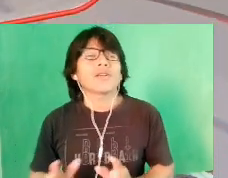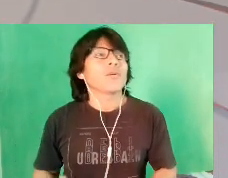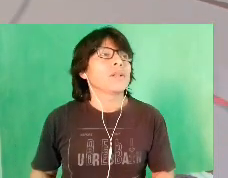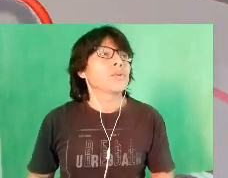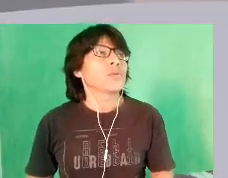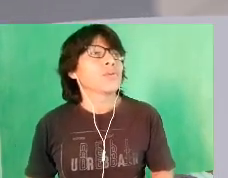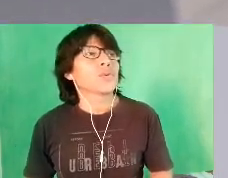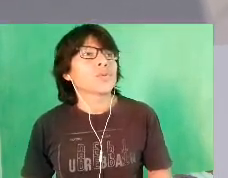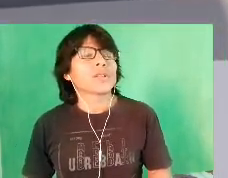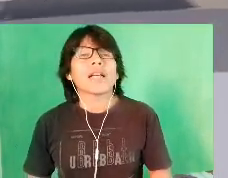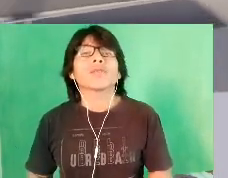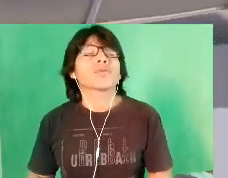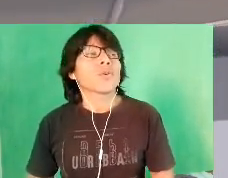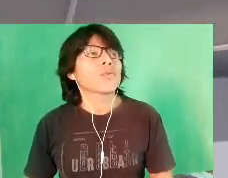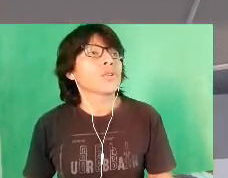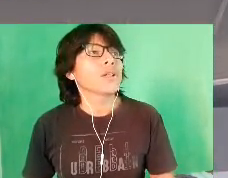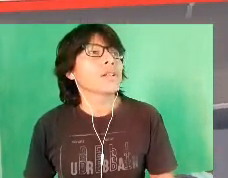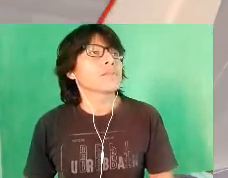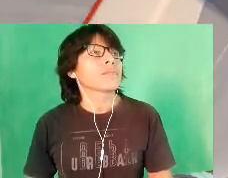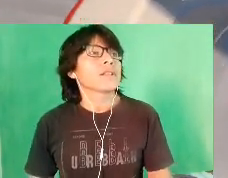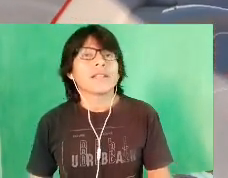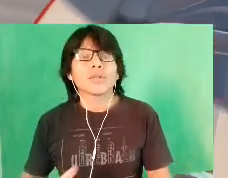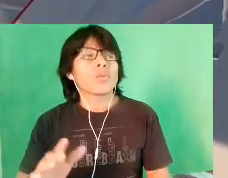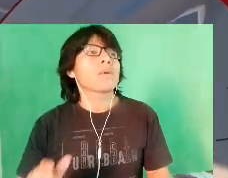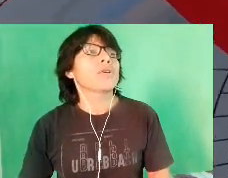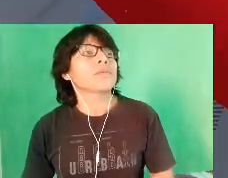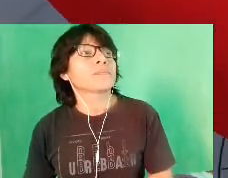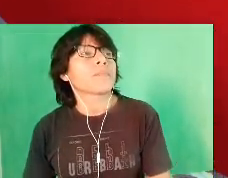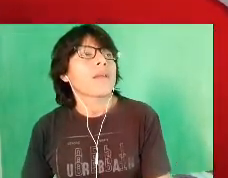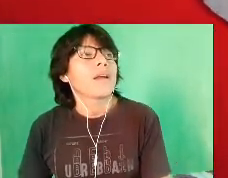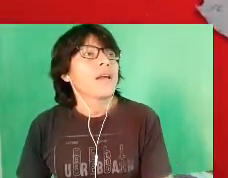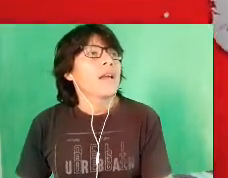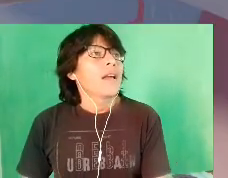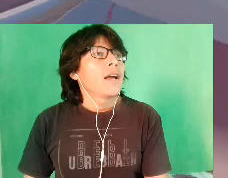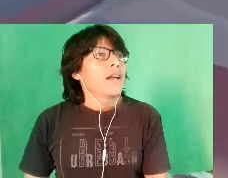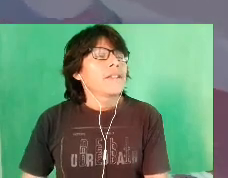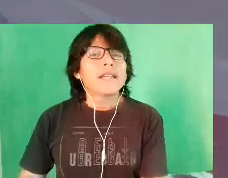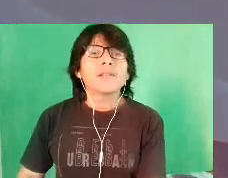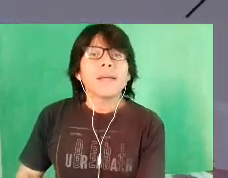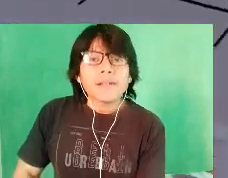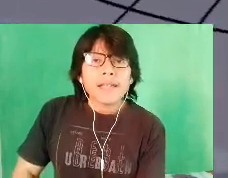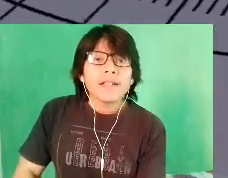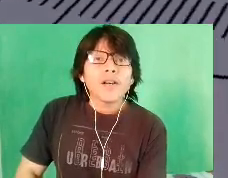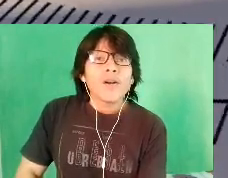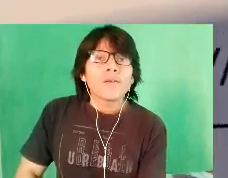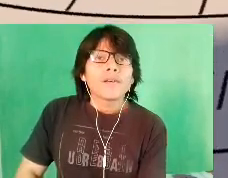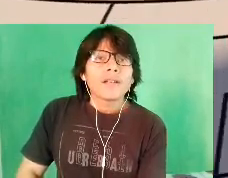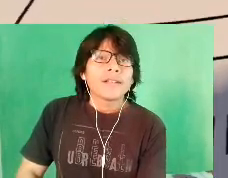Ahora sí que tomen saquen sus conclusiones y a su opinión.